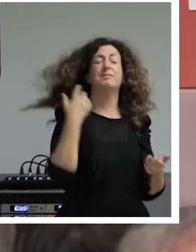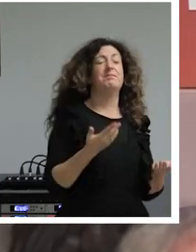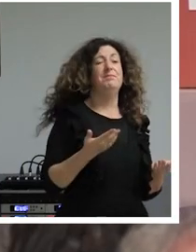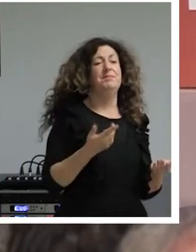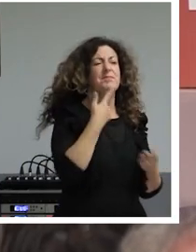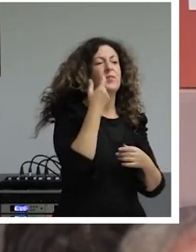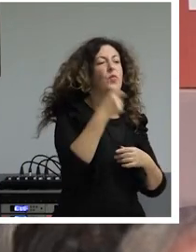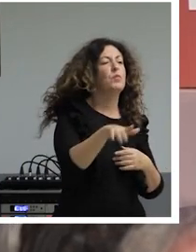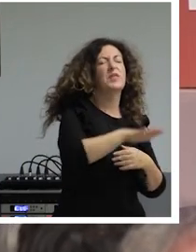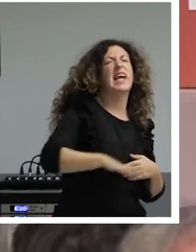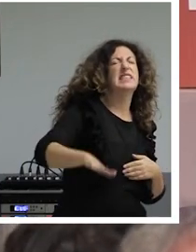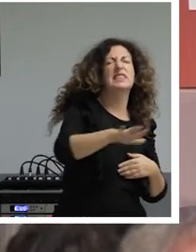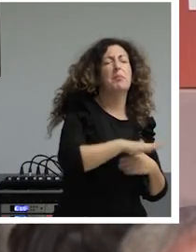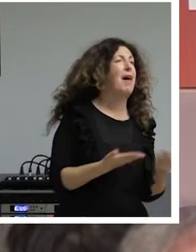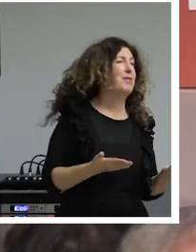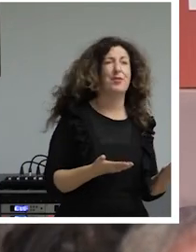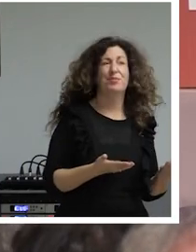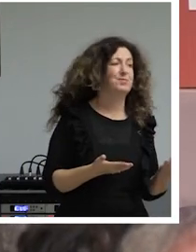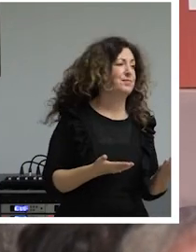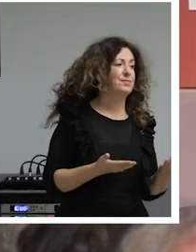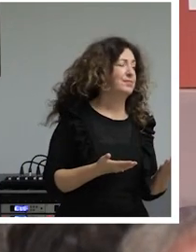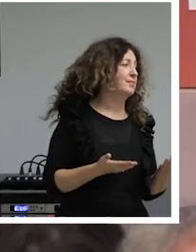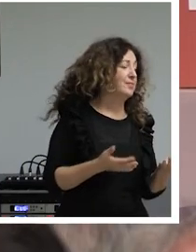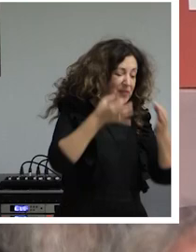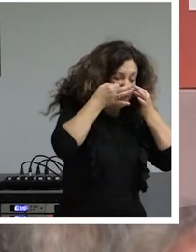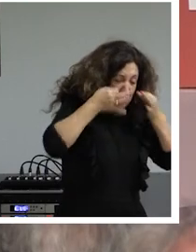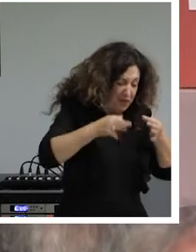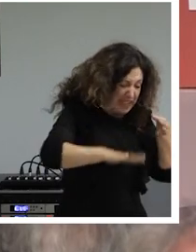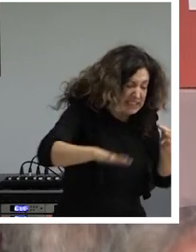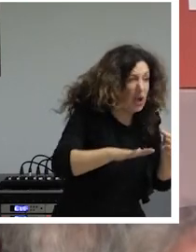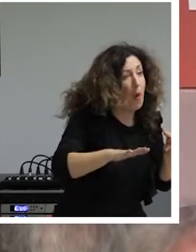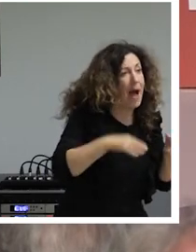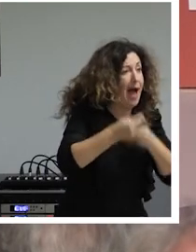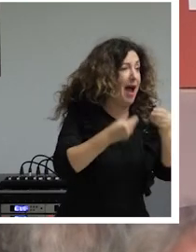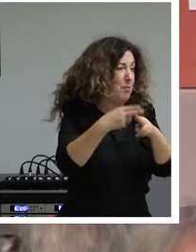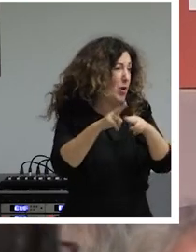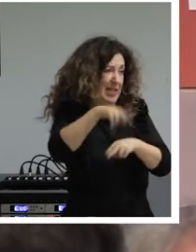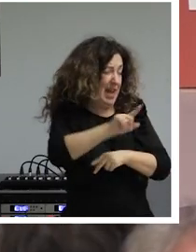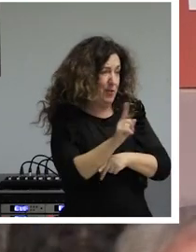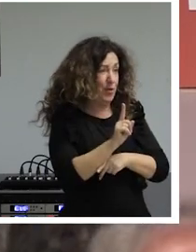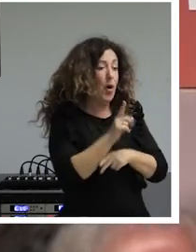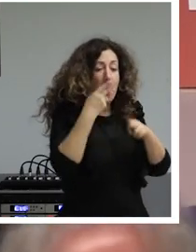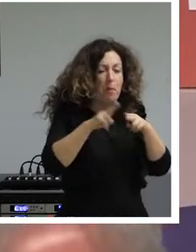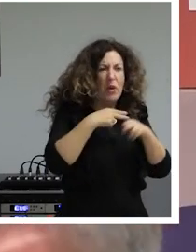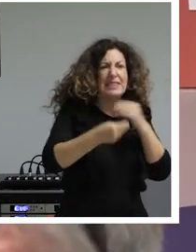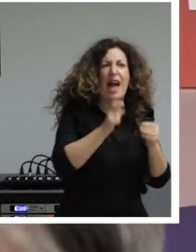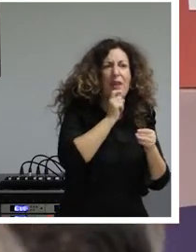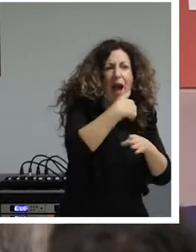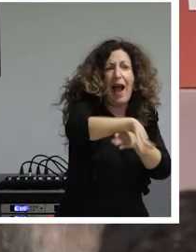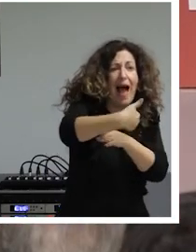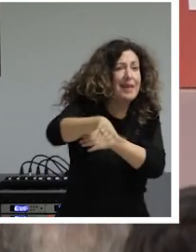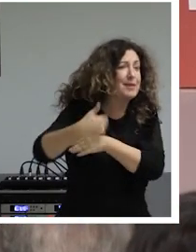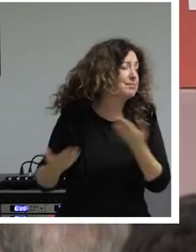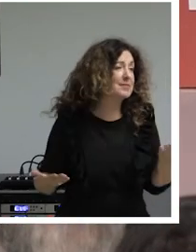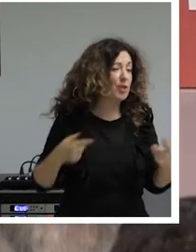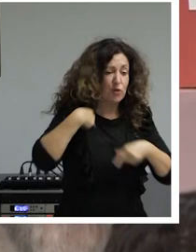a hacer política yo no quiero gestionar que también gestiono lo quiero hacer política Entonces no